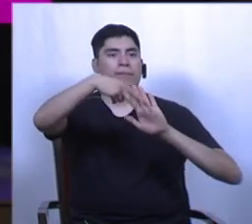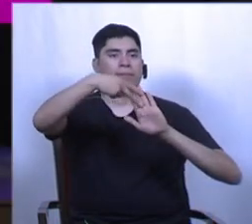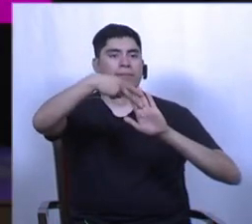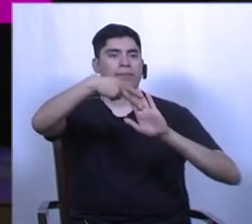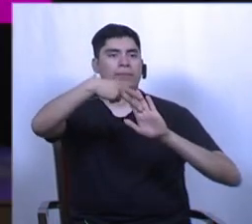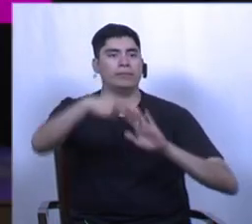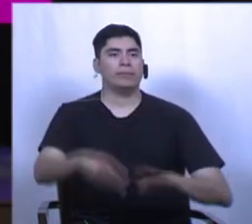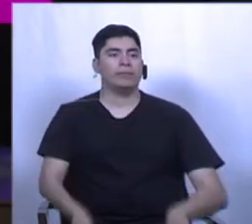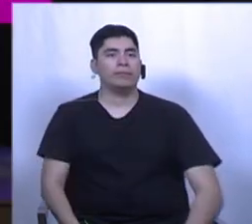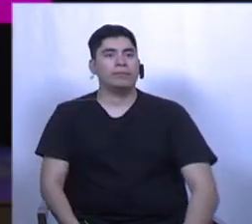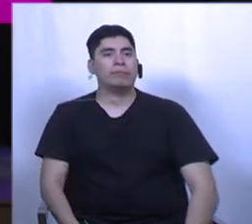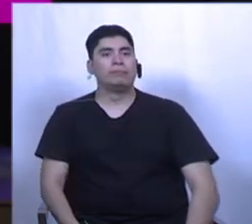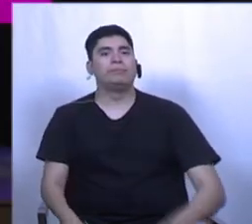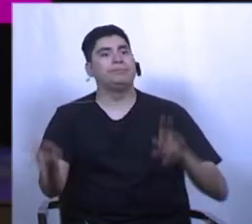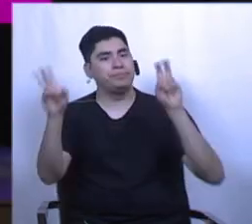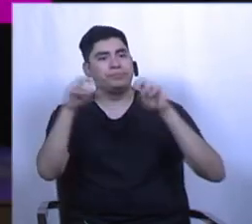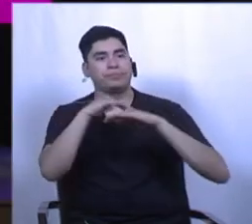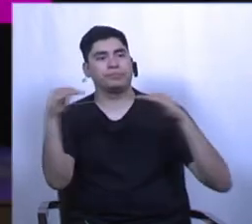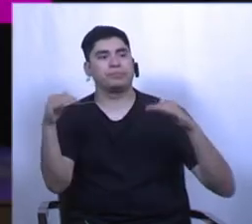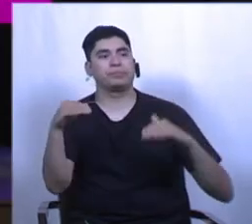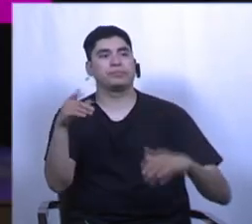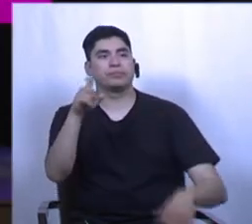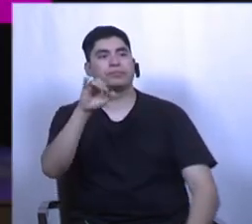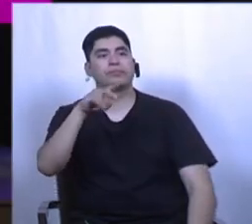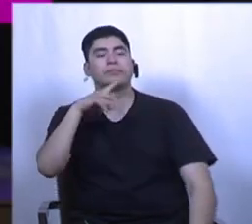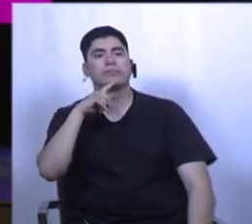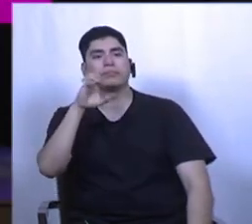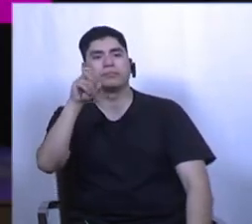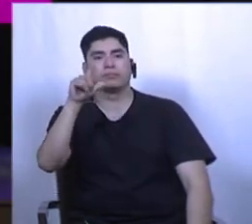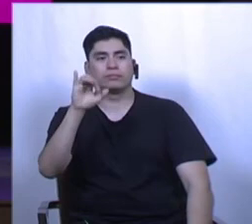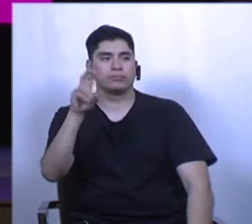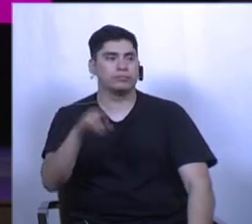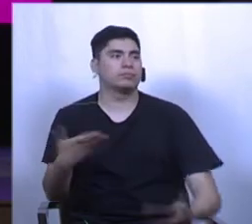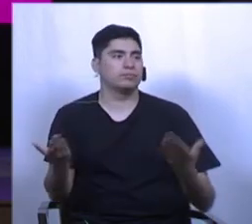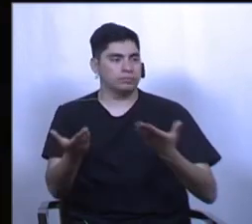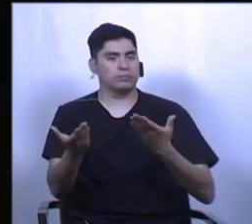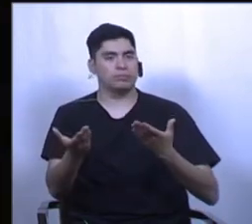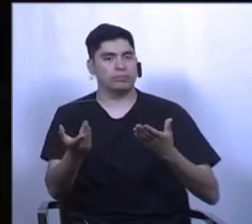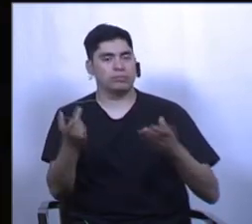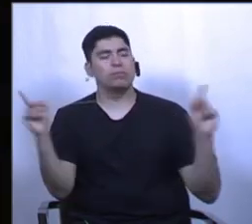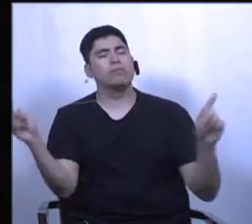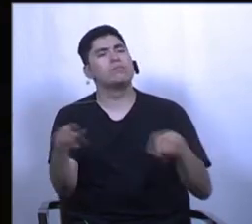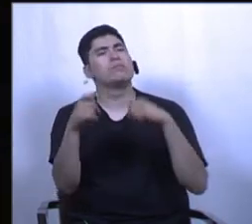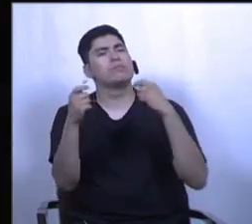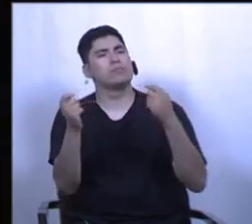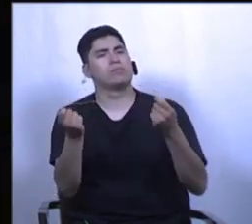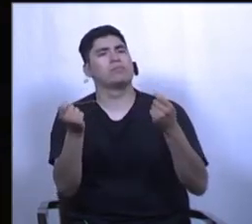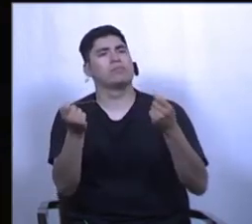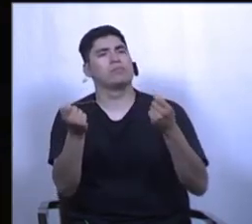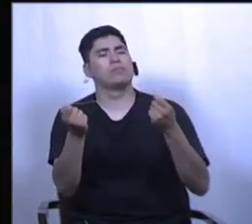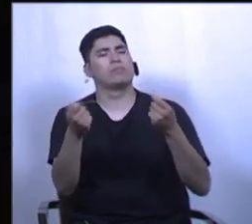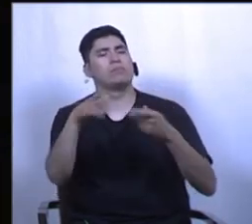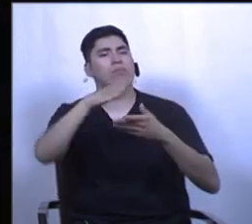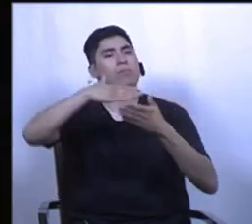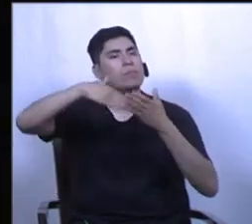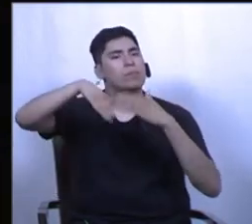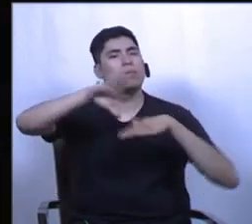restauradas en términos de síntesis y como resultado las células están protegidas,